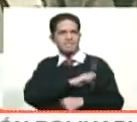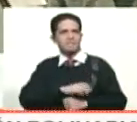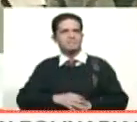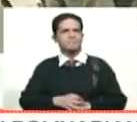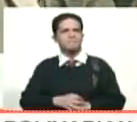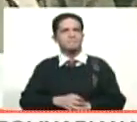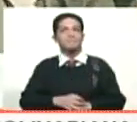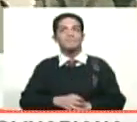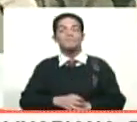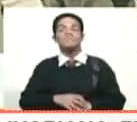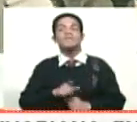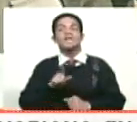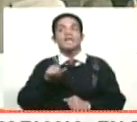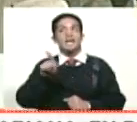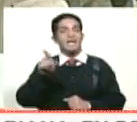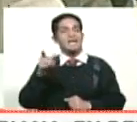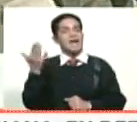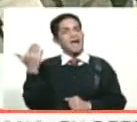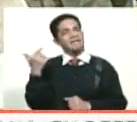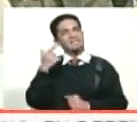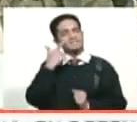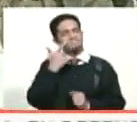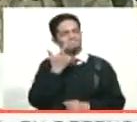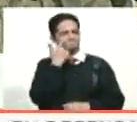Él nos puso un ultimátum,